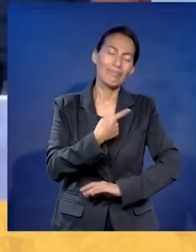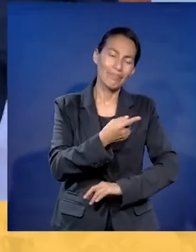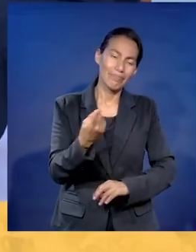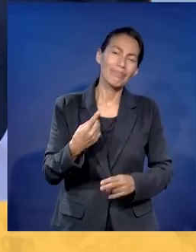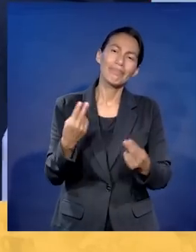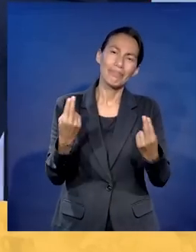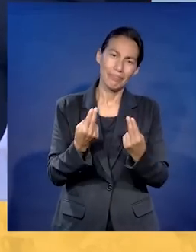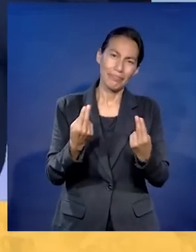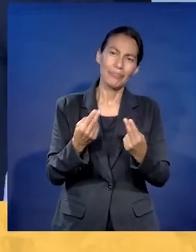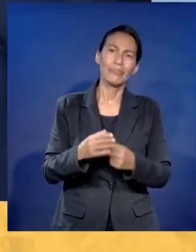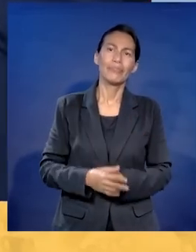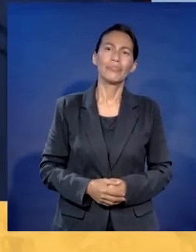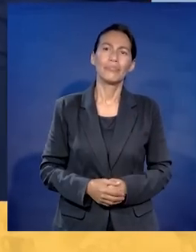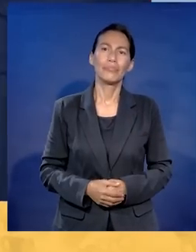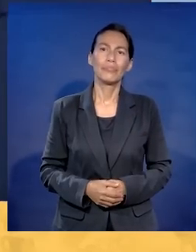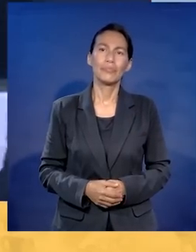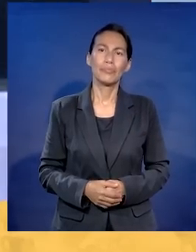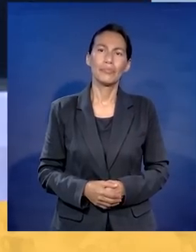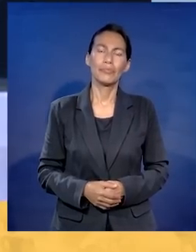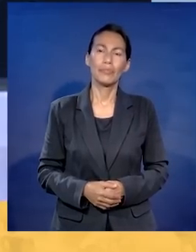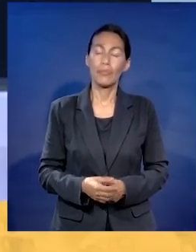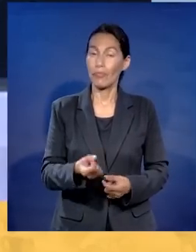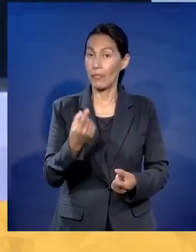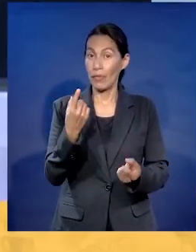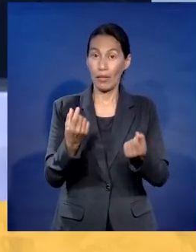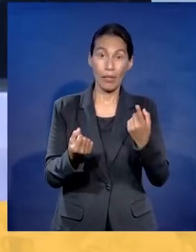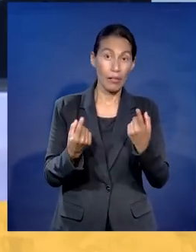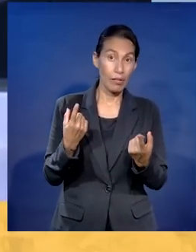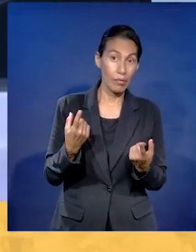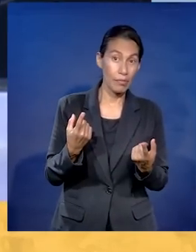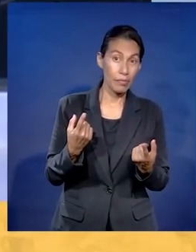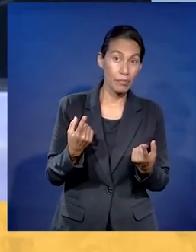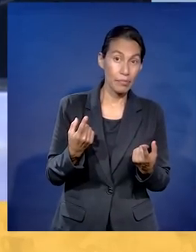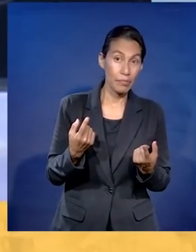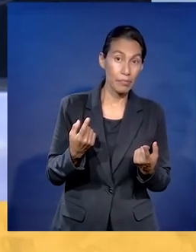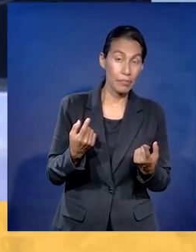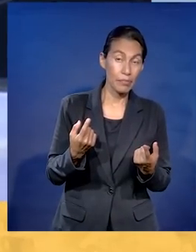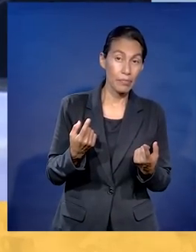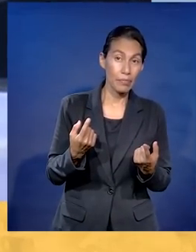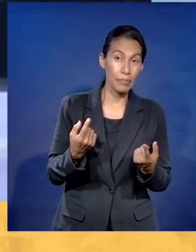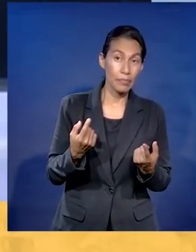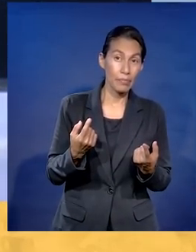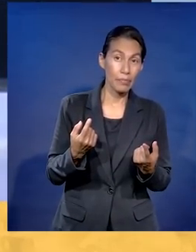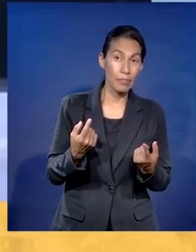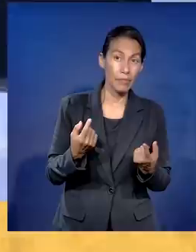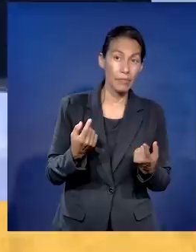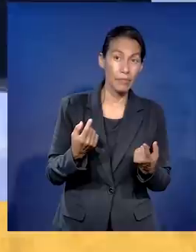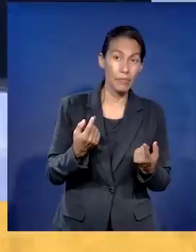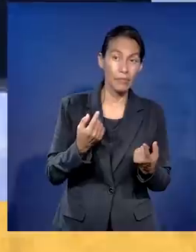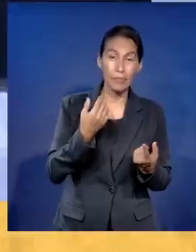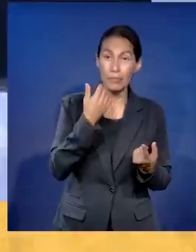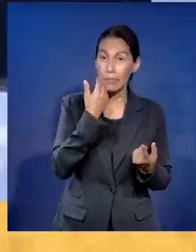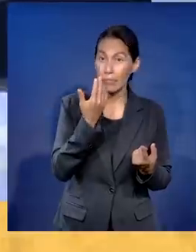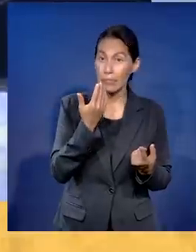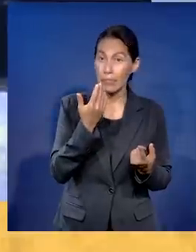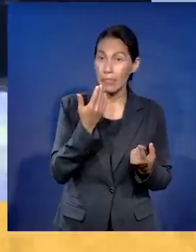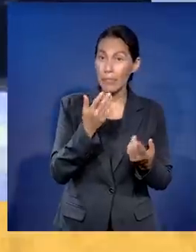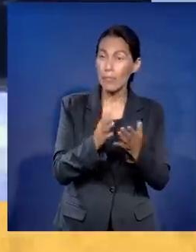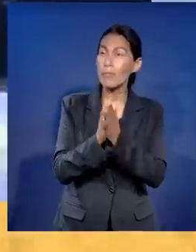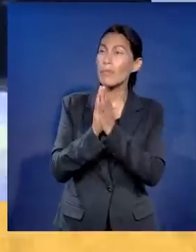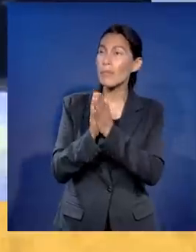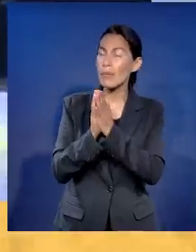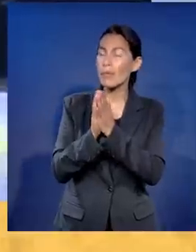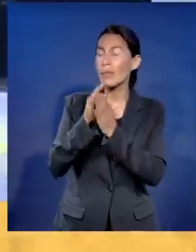esa transformación que tanto necesitamos habrá alguien esta noche que quiere decirle al señor señor por favor